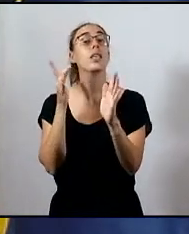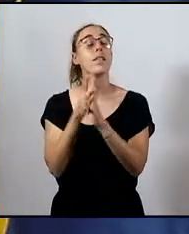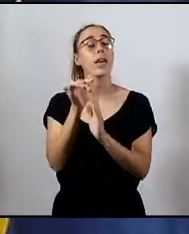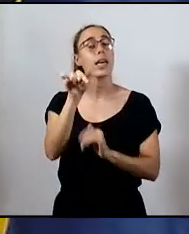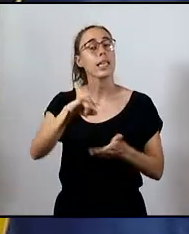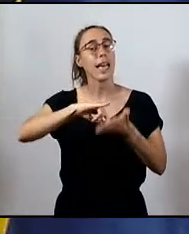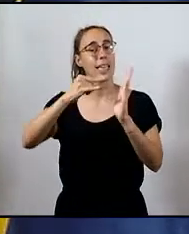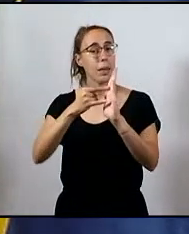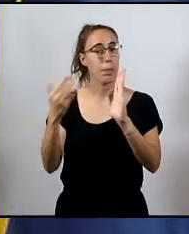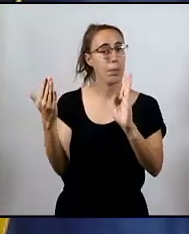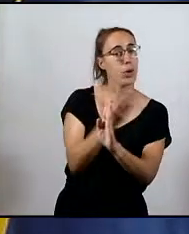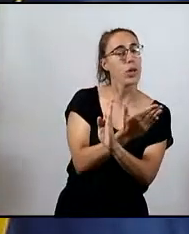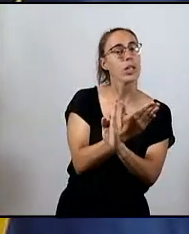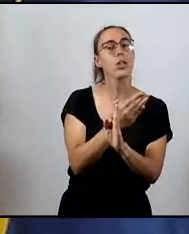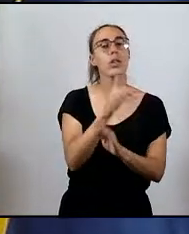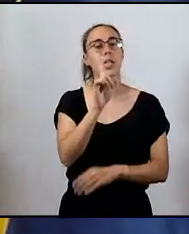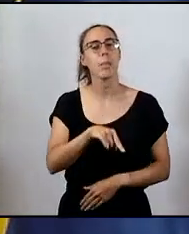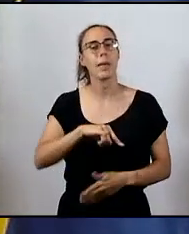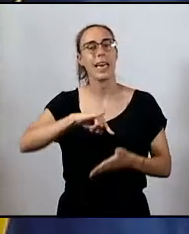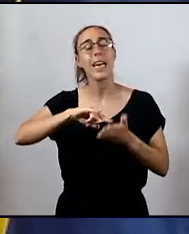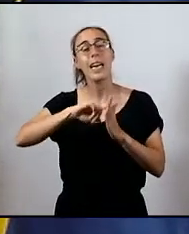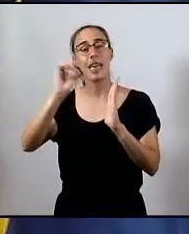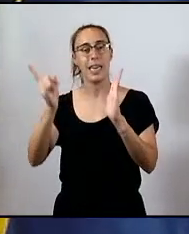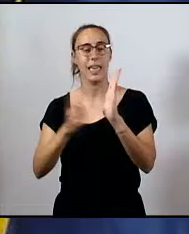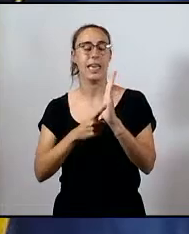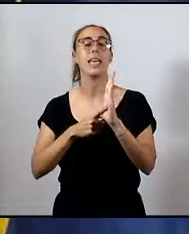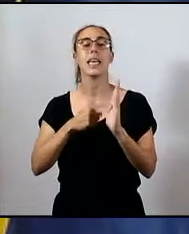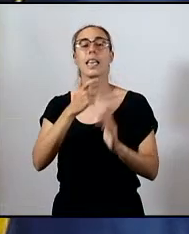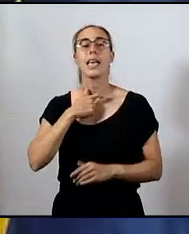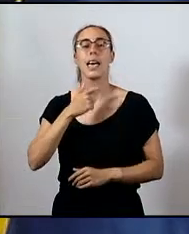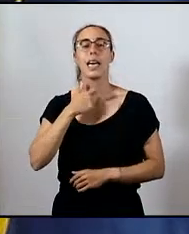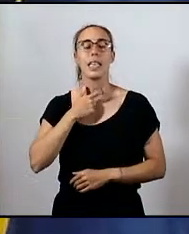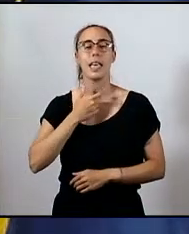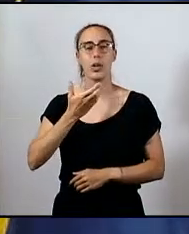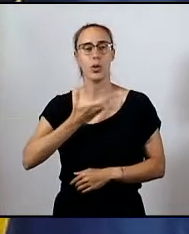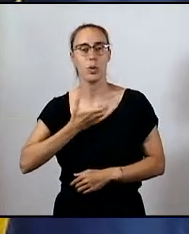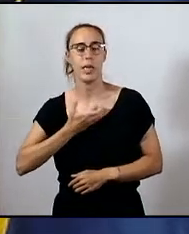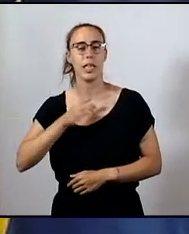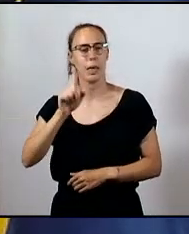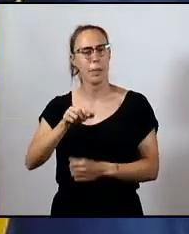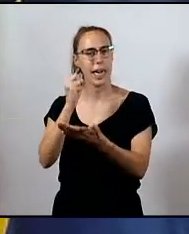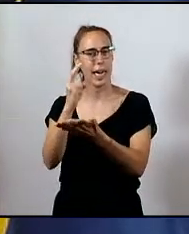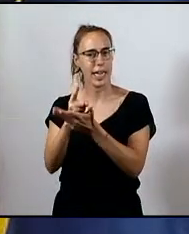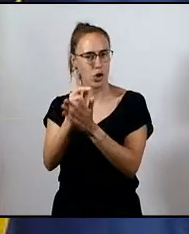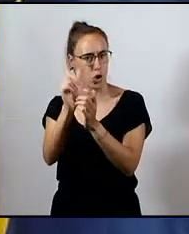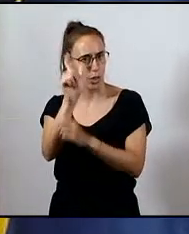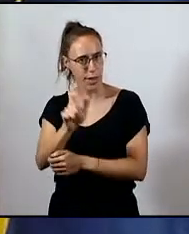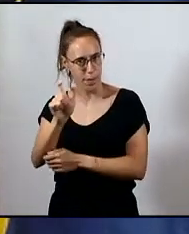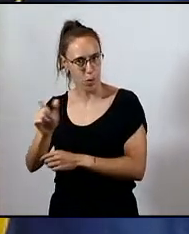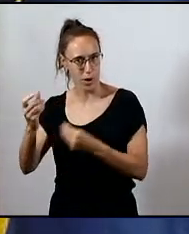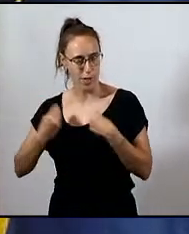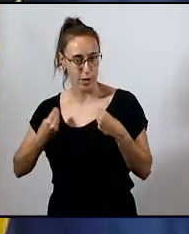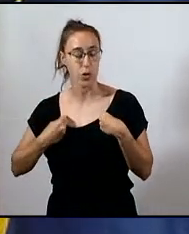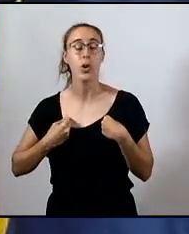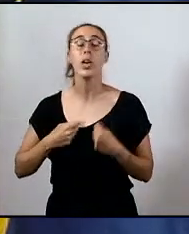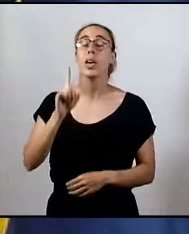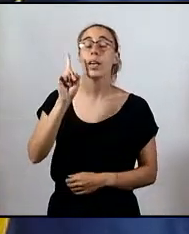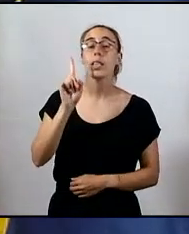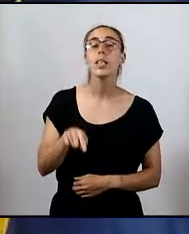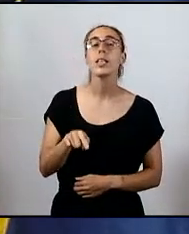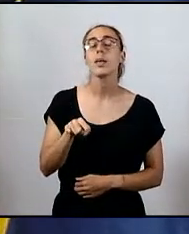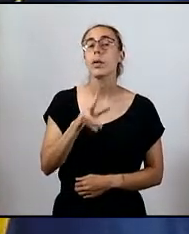cuente con el respaldo que tuvieron la Ley de Garantía de Autonomía Municipal y la del Reto Demográfico Y, por supuesto, que se enriquezca con